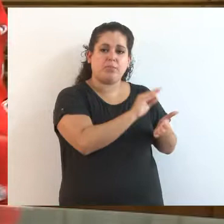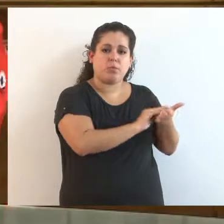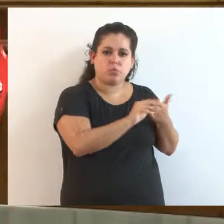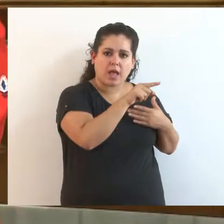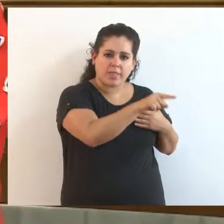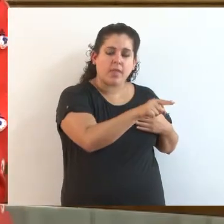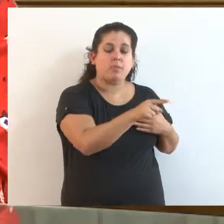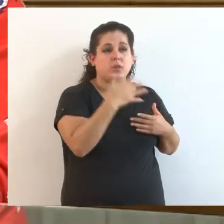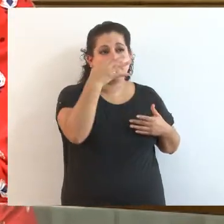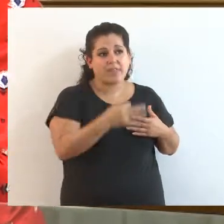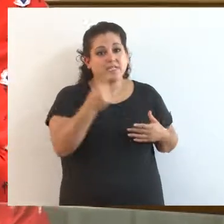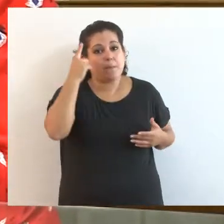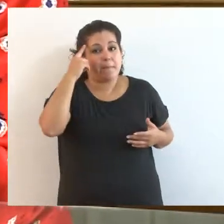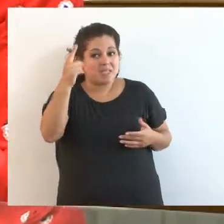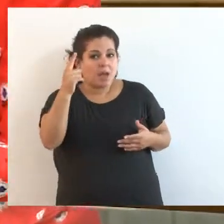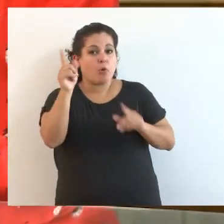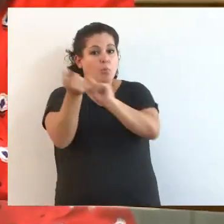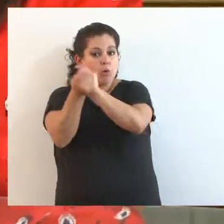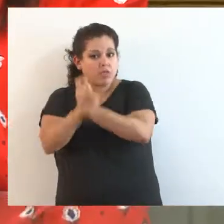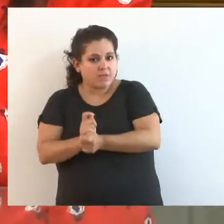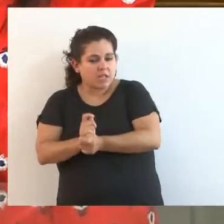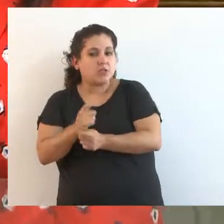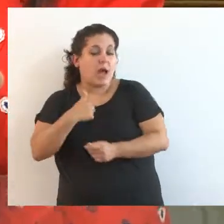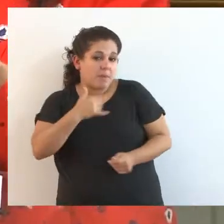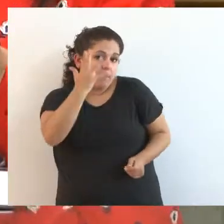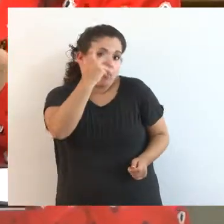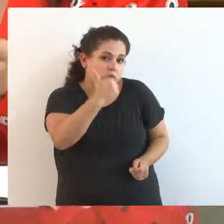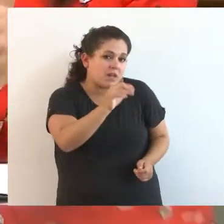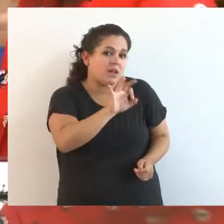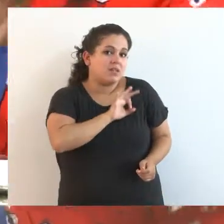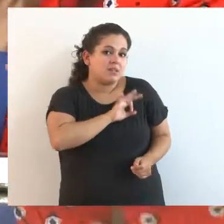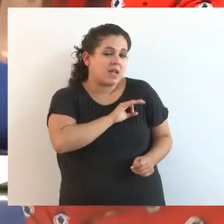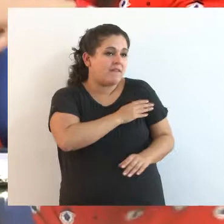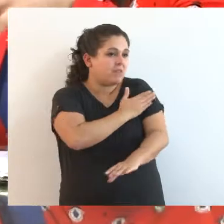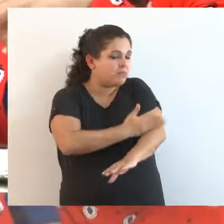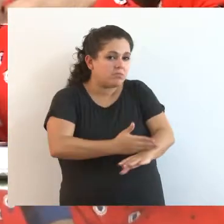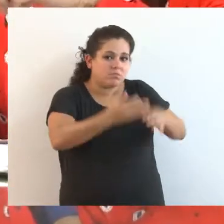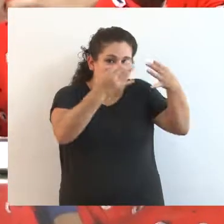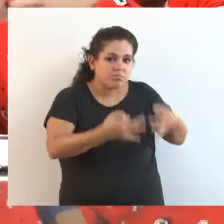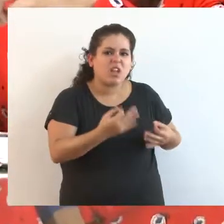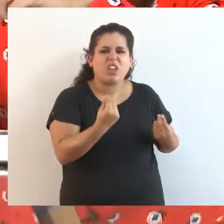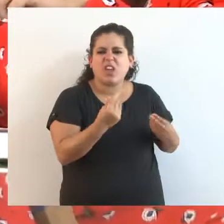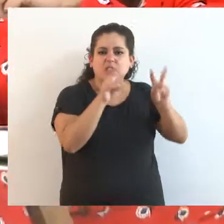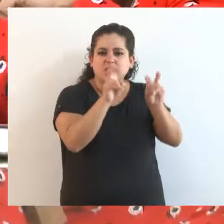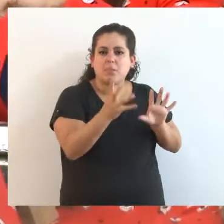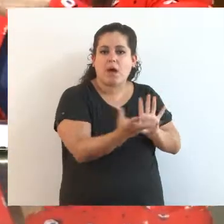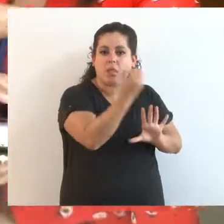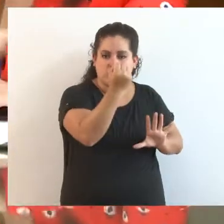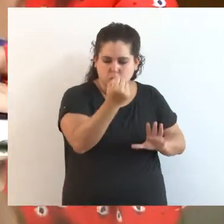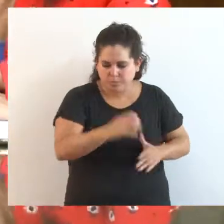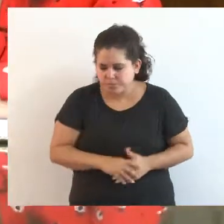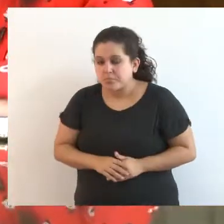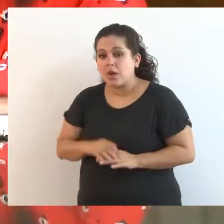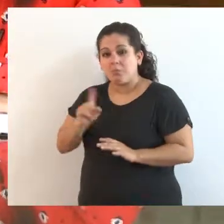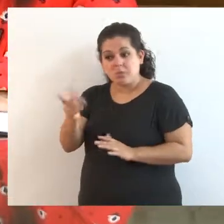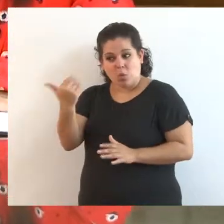diputada, porque si pensamos en una modificación, a mí me interesaría dar un marco primero, diputada, respecto de la adopción en el país.